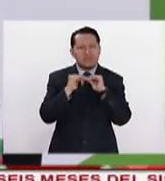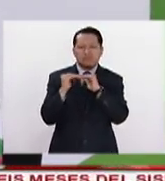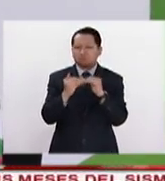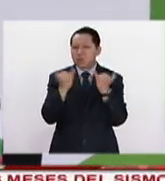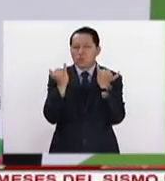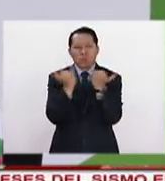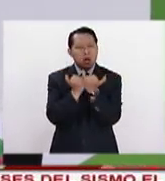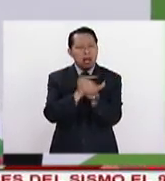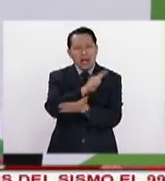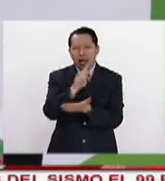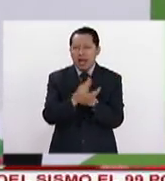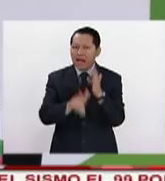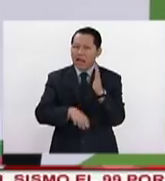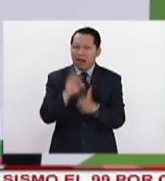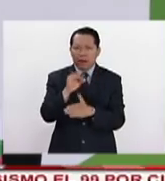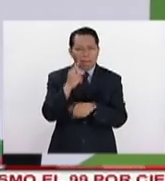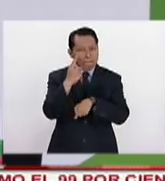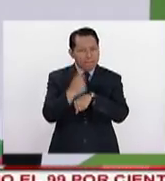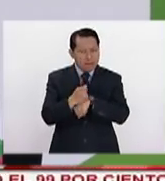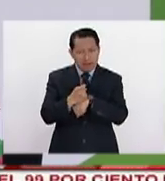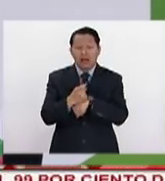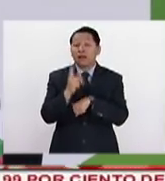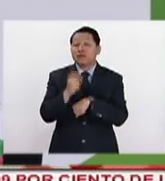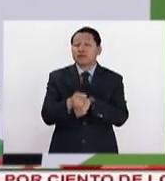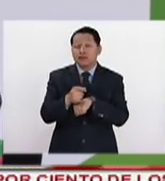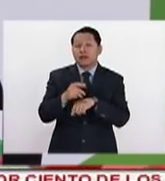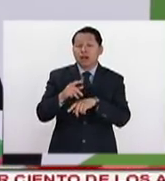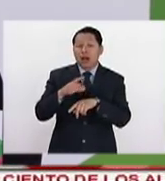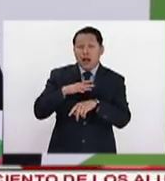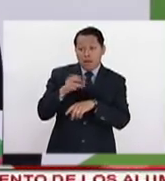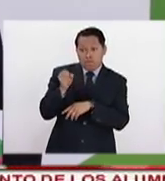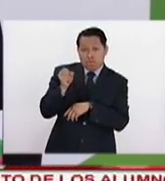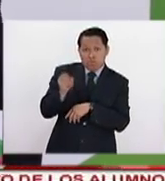todos. Ningún privilegio más que el de